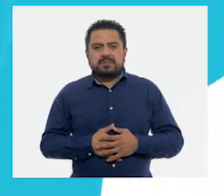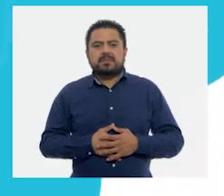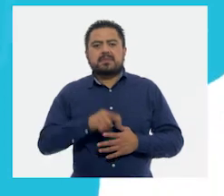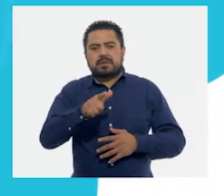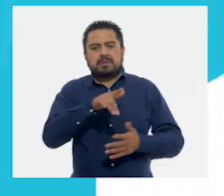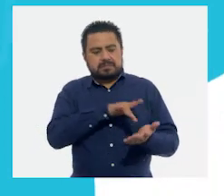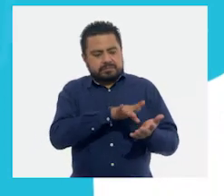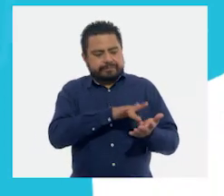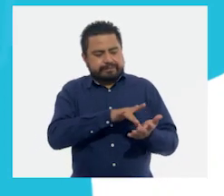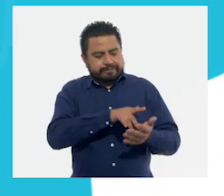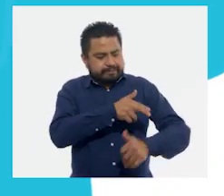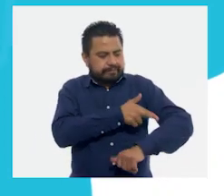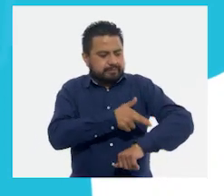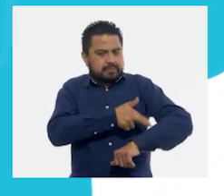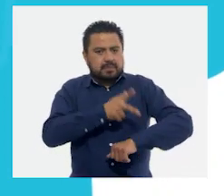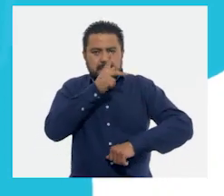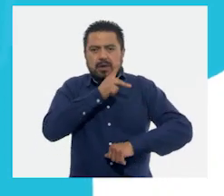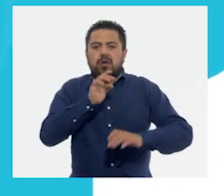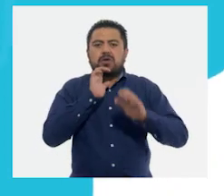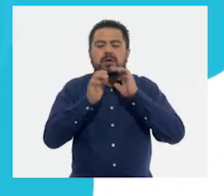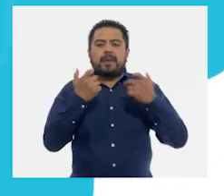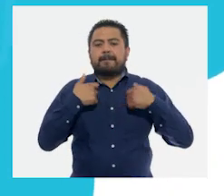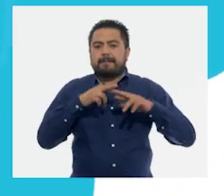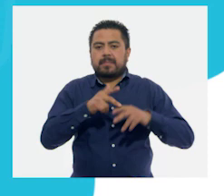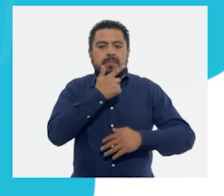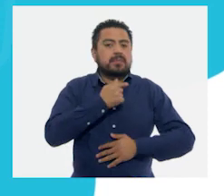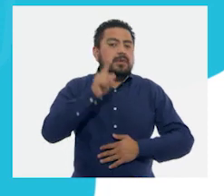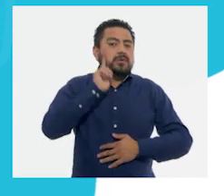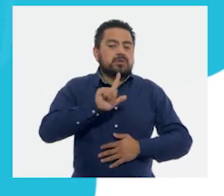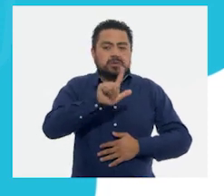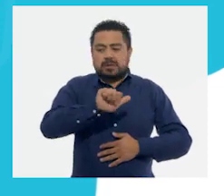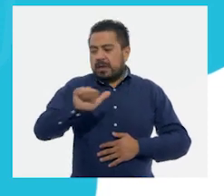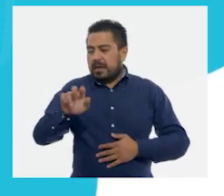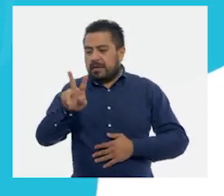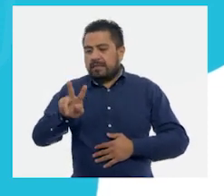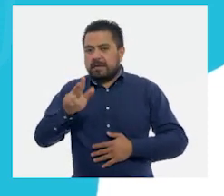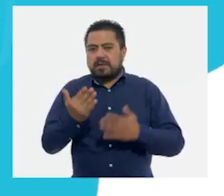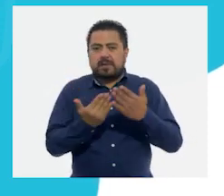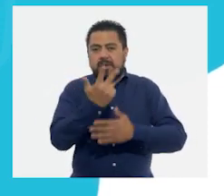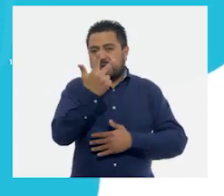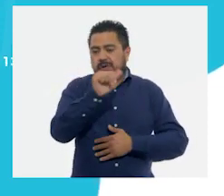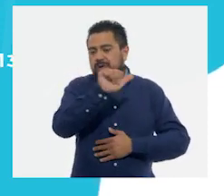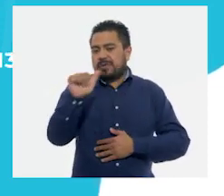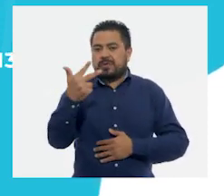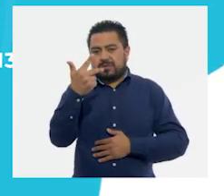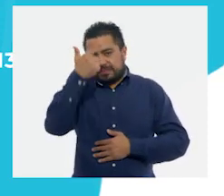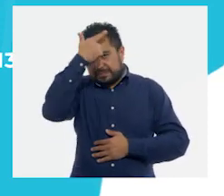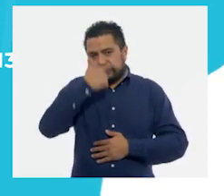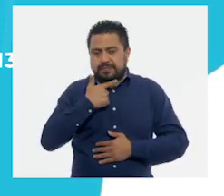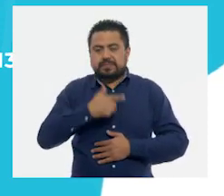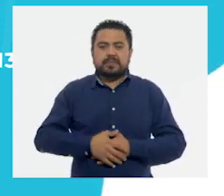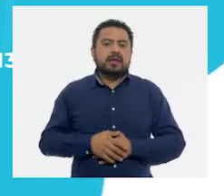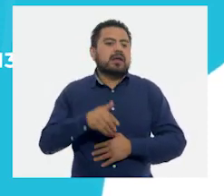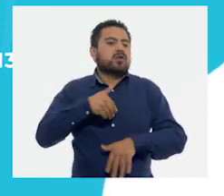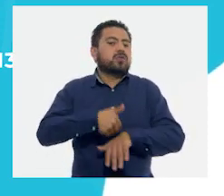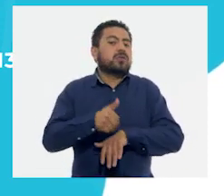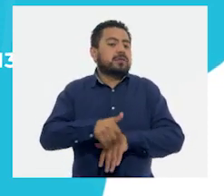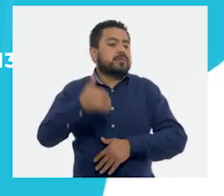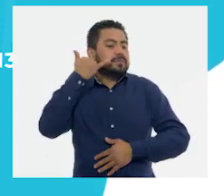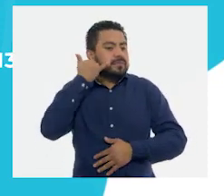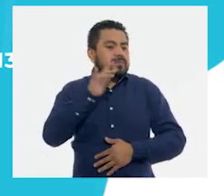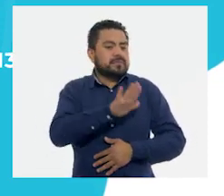Para solicitar apoyo pedagógico, comunícate con maestras y maestros de lunes a viernes de 8 a 20 horas. Al